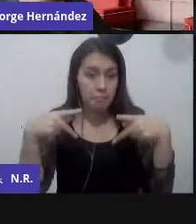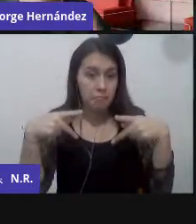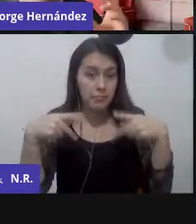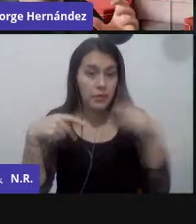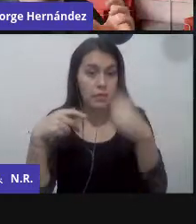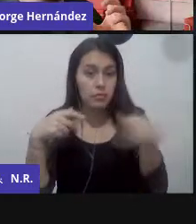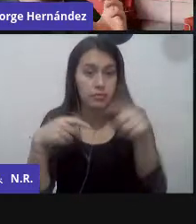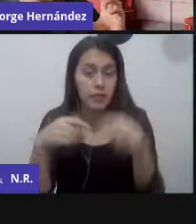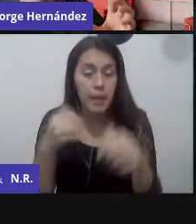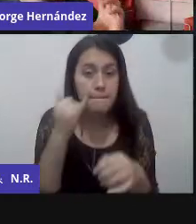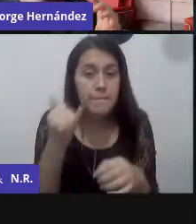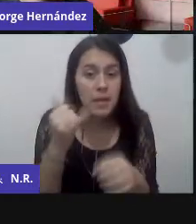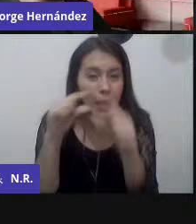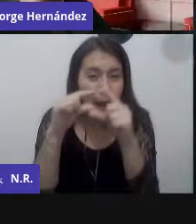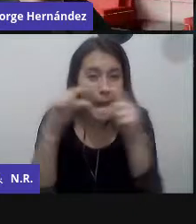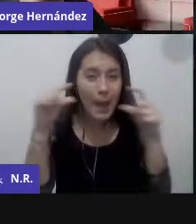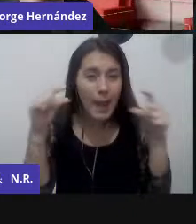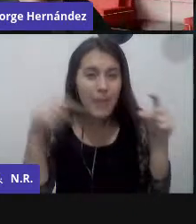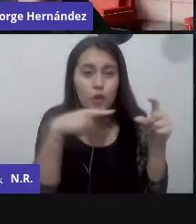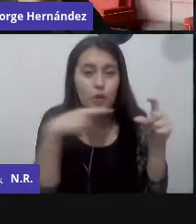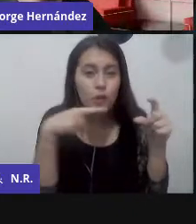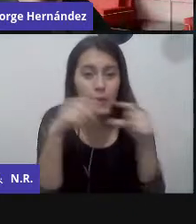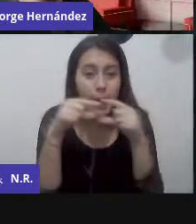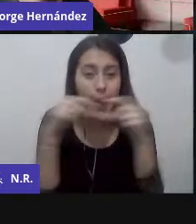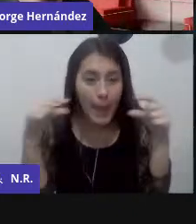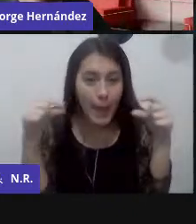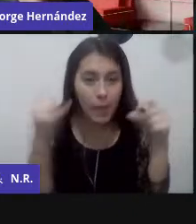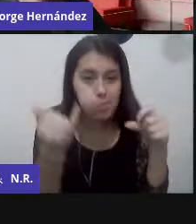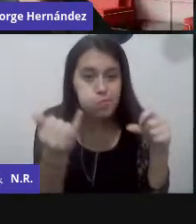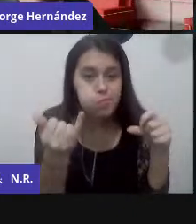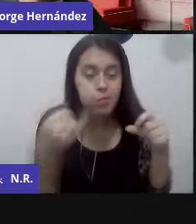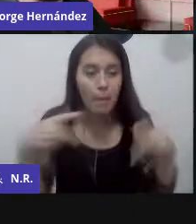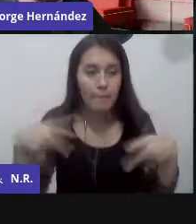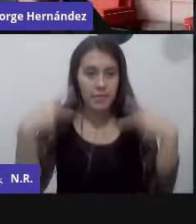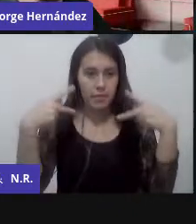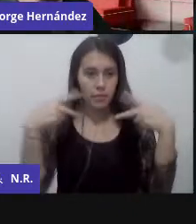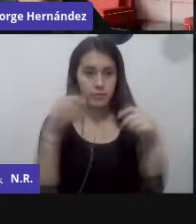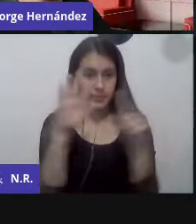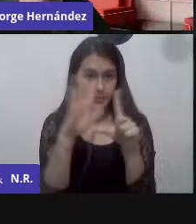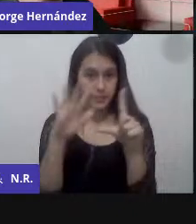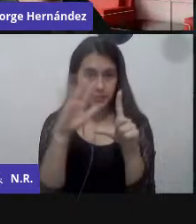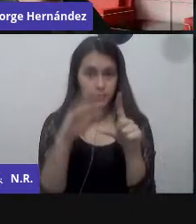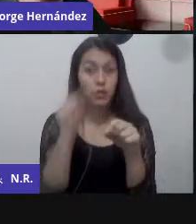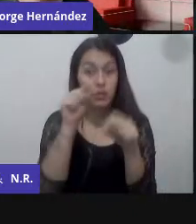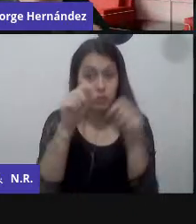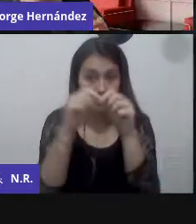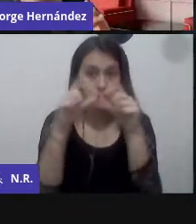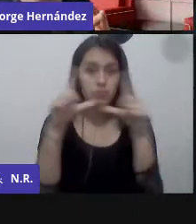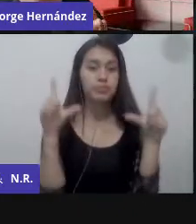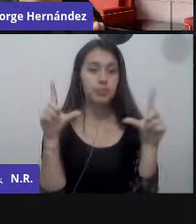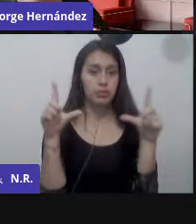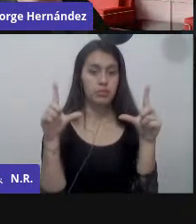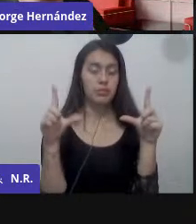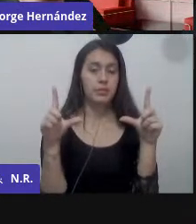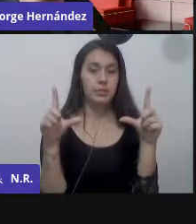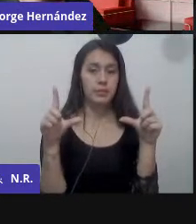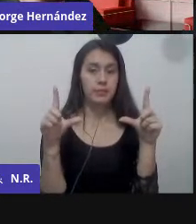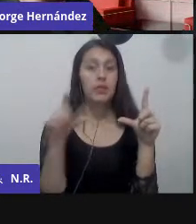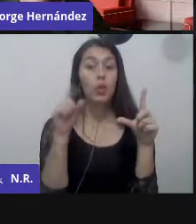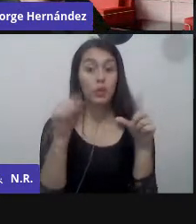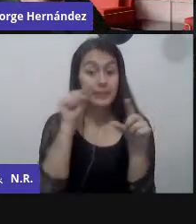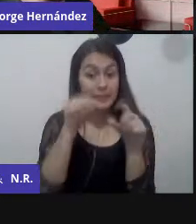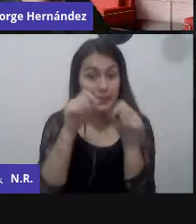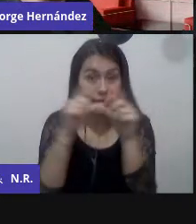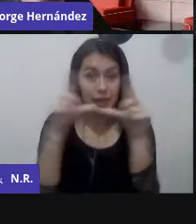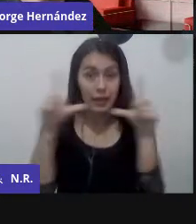ahí enmarcado en rojo. Cuando ustedes le dan clic a esa transmisión en